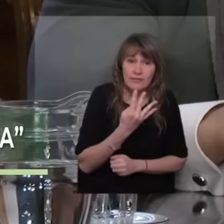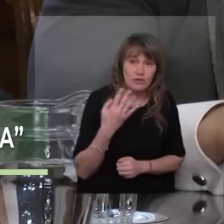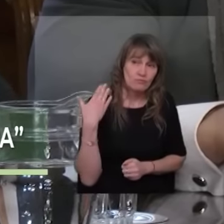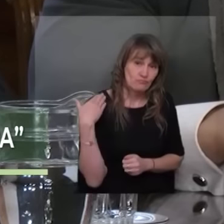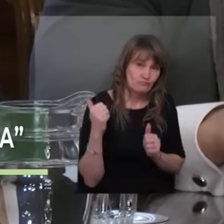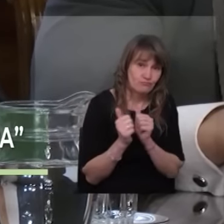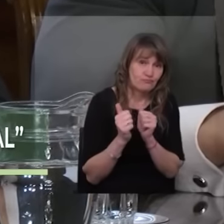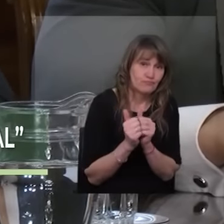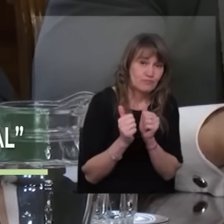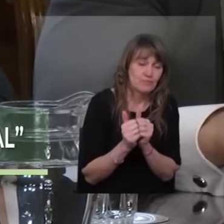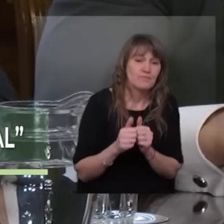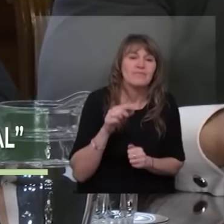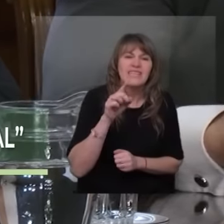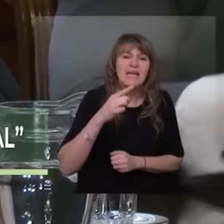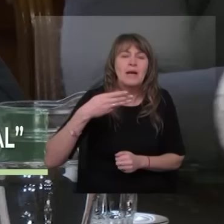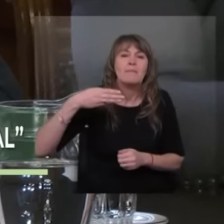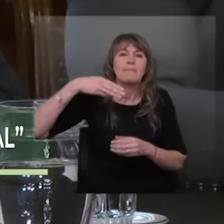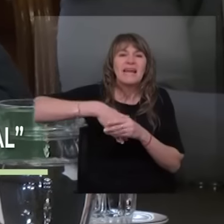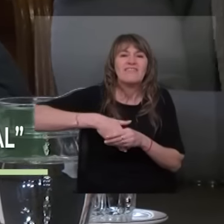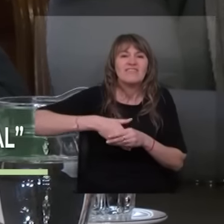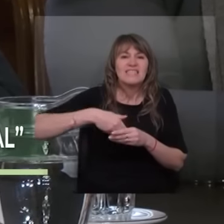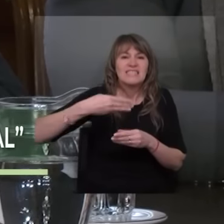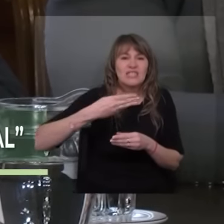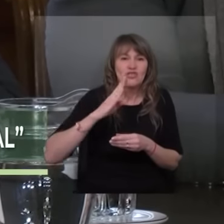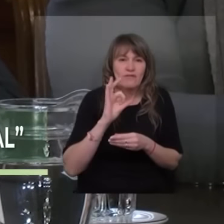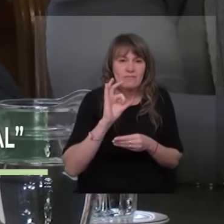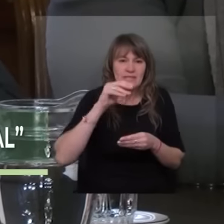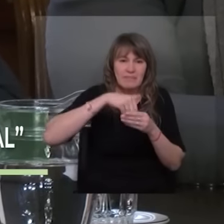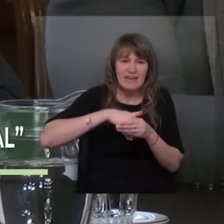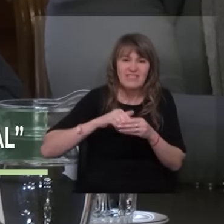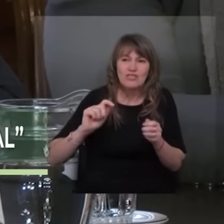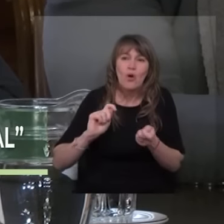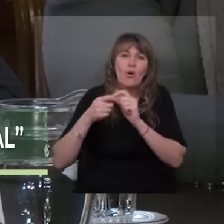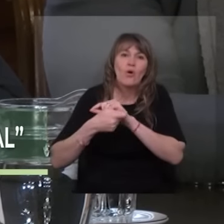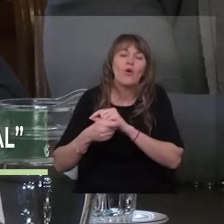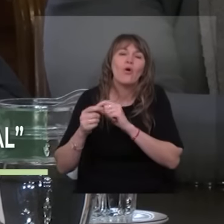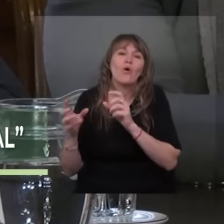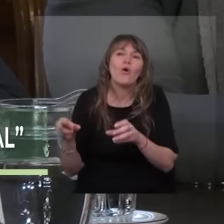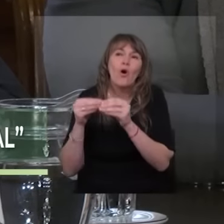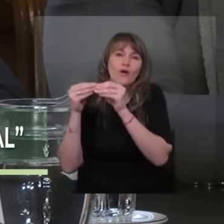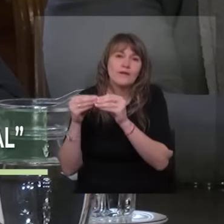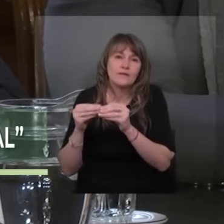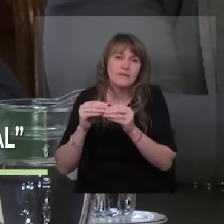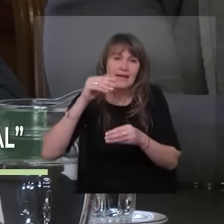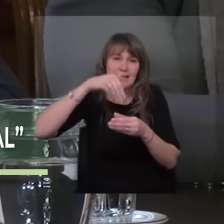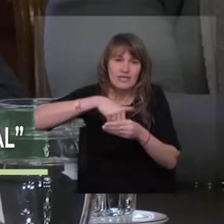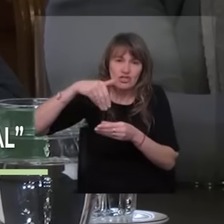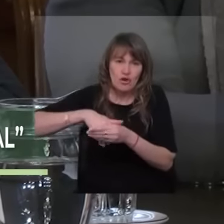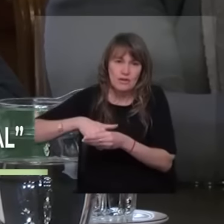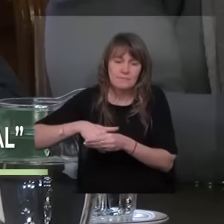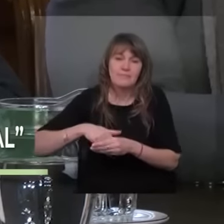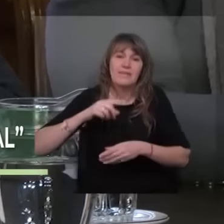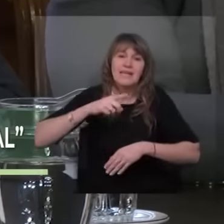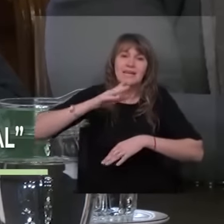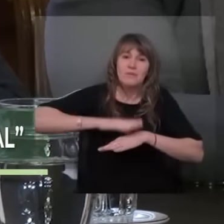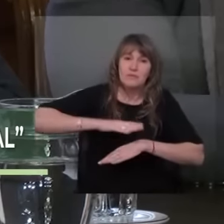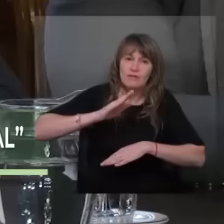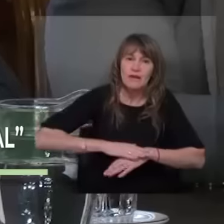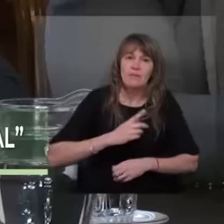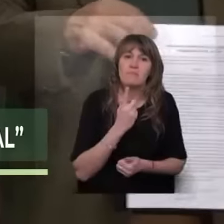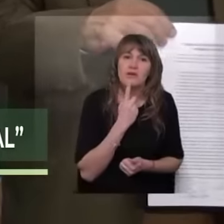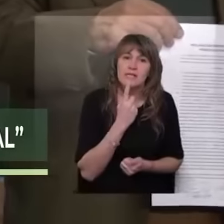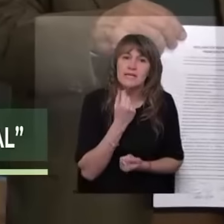plebiscito que va a estar a consideración con las elecciones nacionales es de una irresponsabilidad política económica